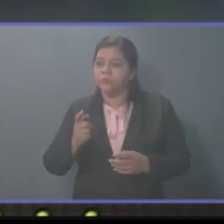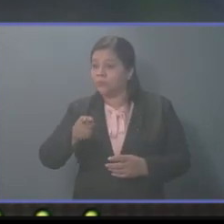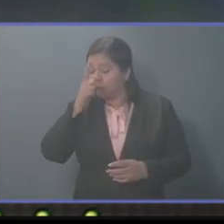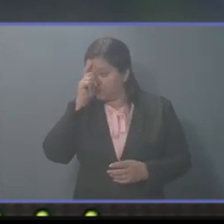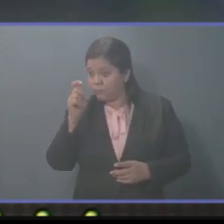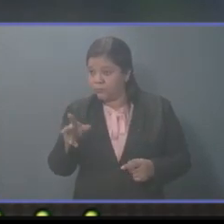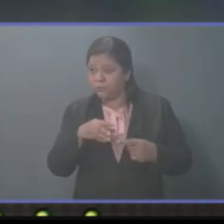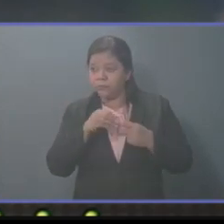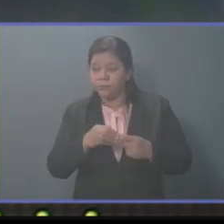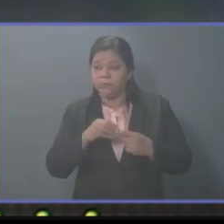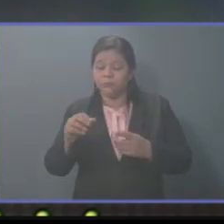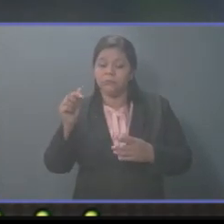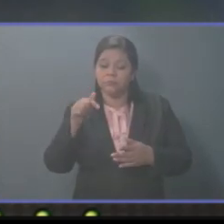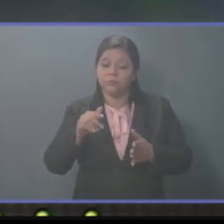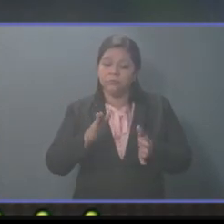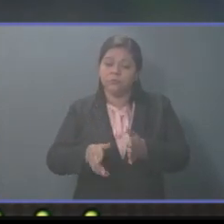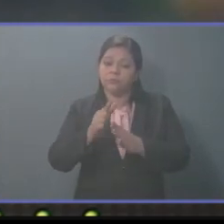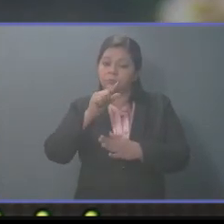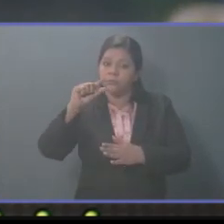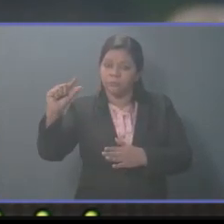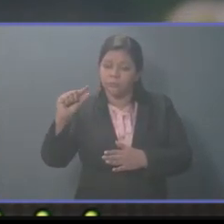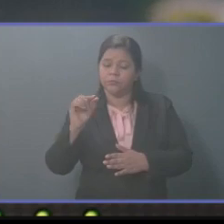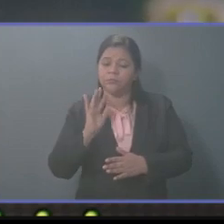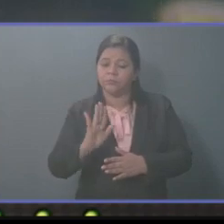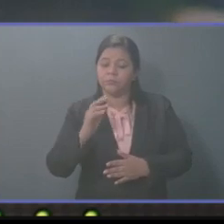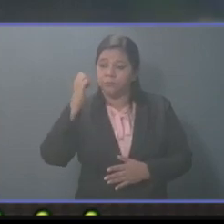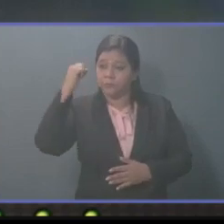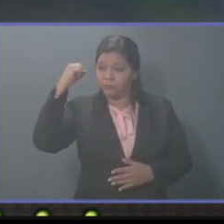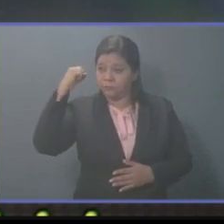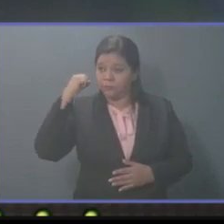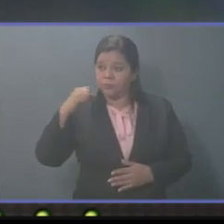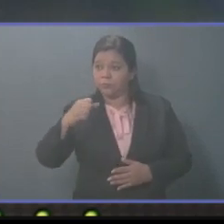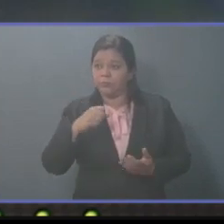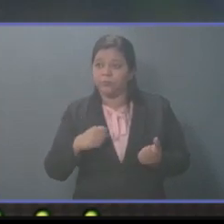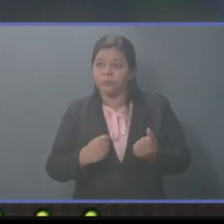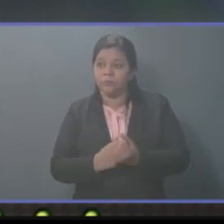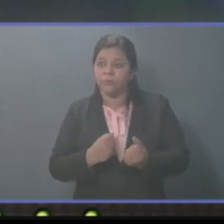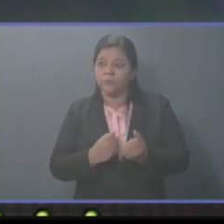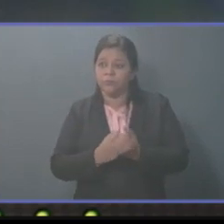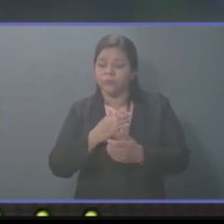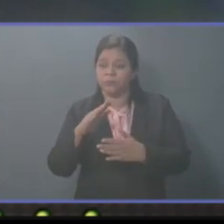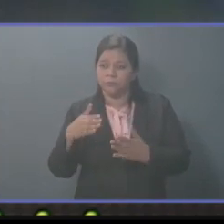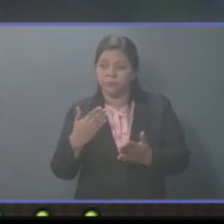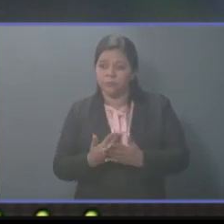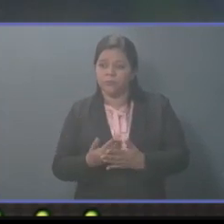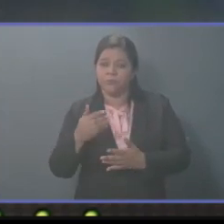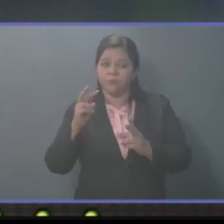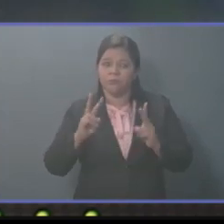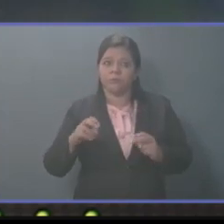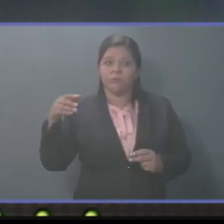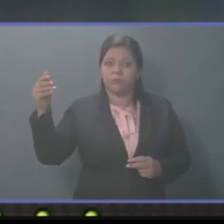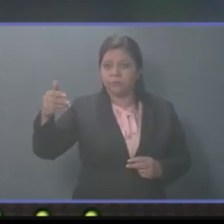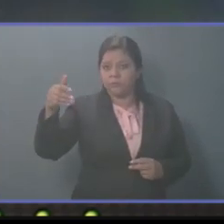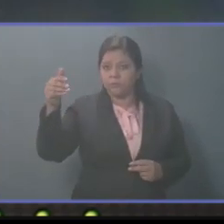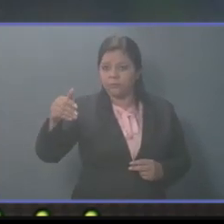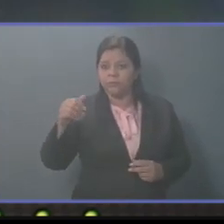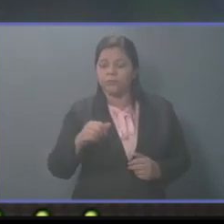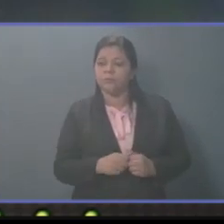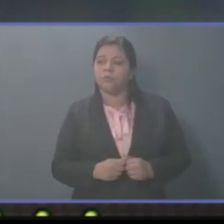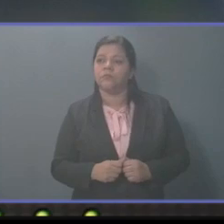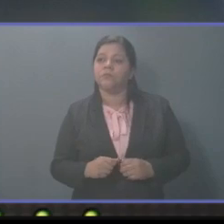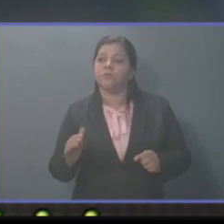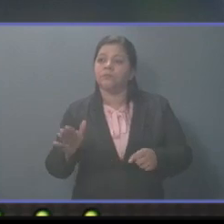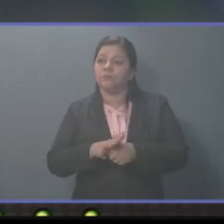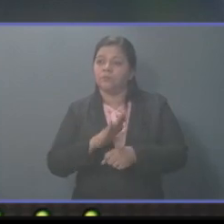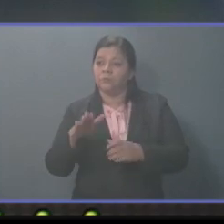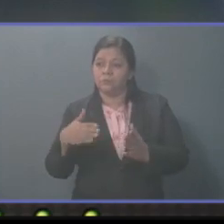reconocimiento especial a dicha institución por su valiosa contribución y aporte a la educación